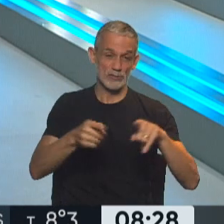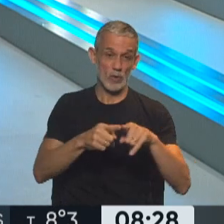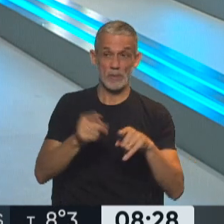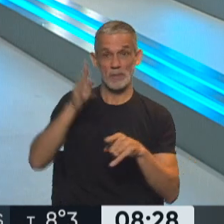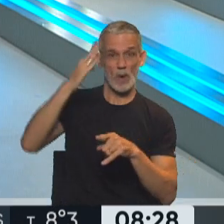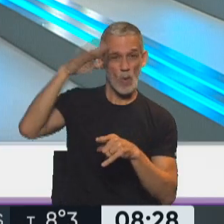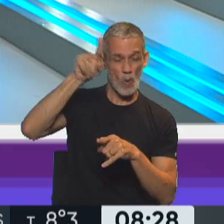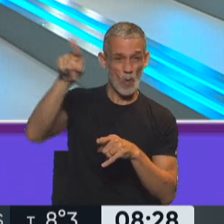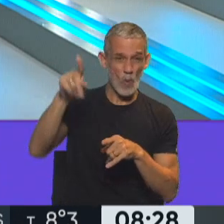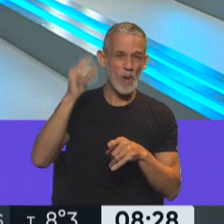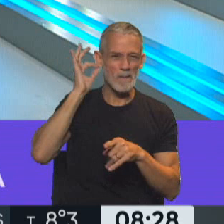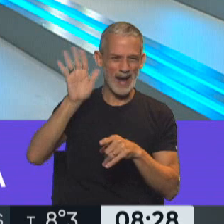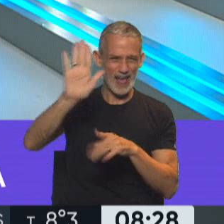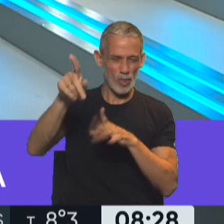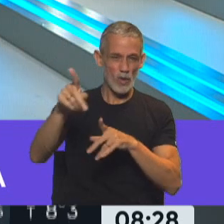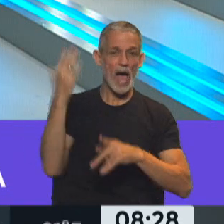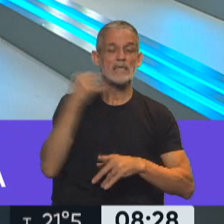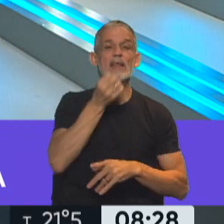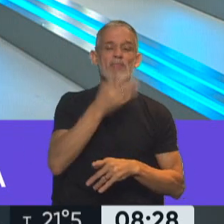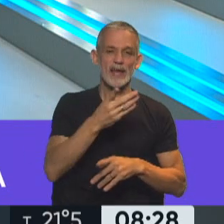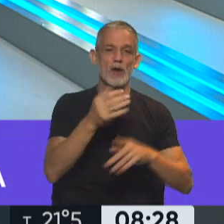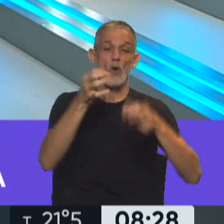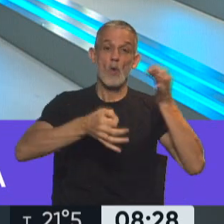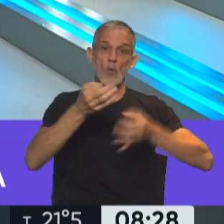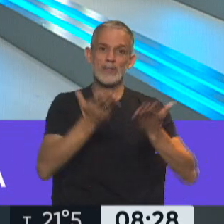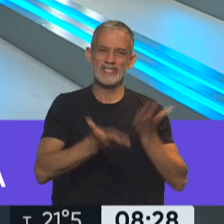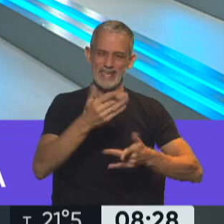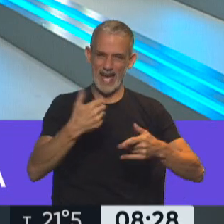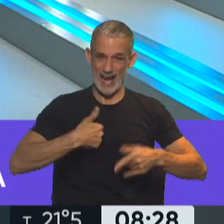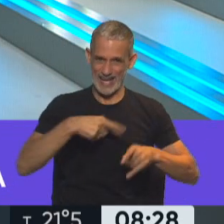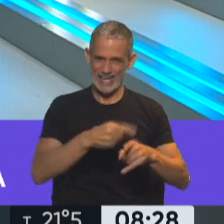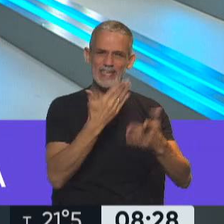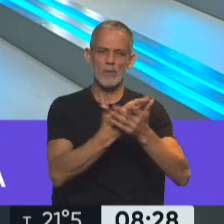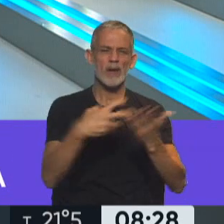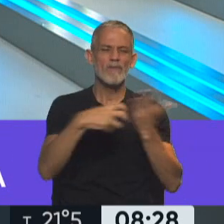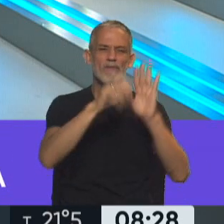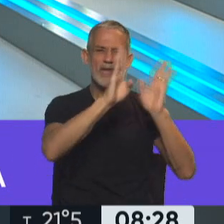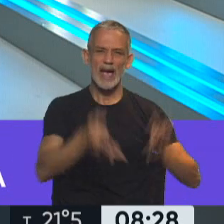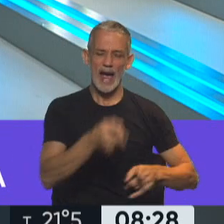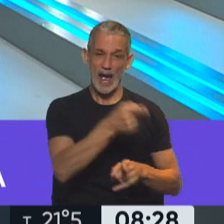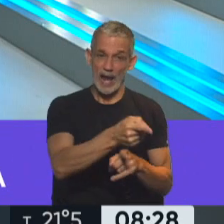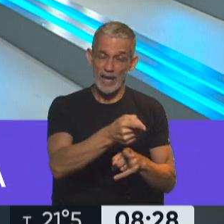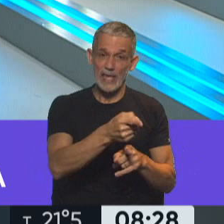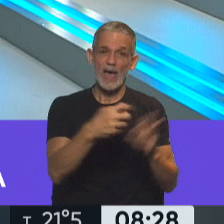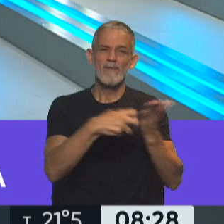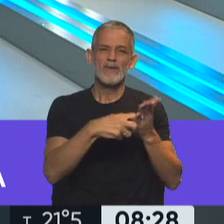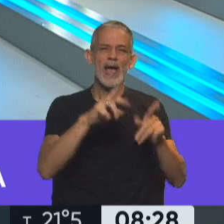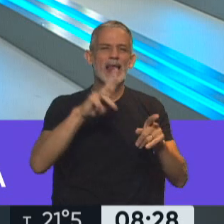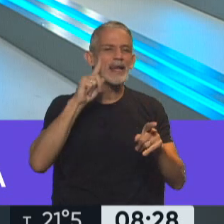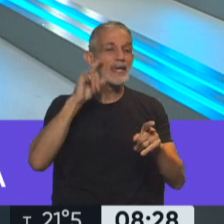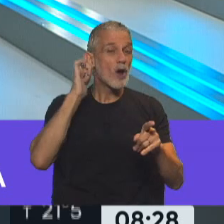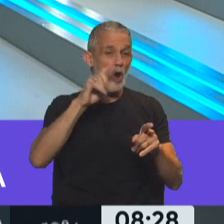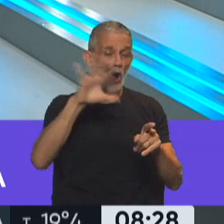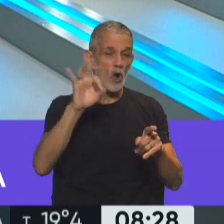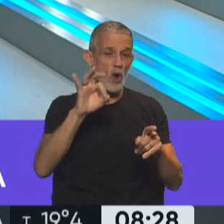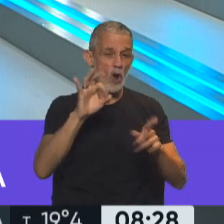en Cuba, declaró ayer ante la justicia argentina. Lo hizo en rigor ante la fiscalía del fiscal Rívolo, que no